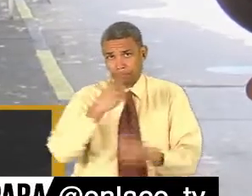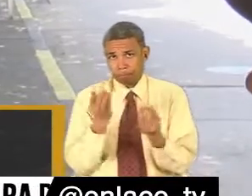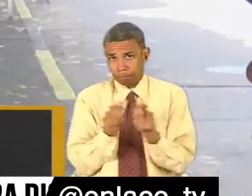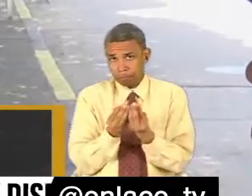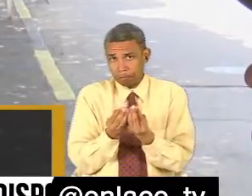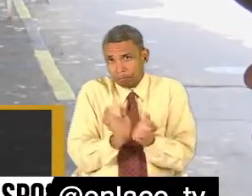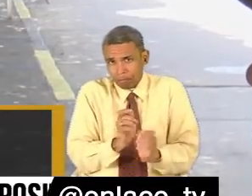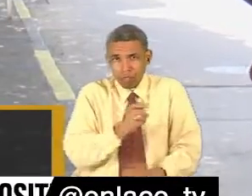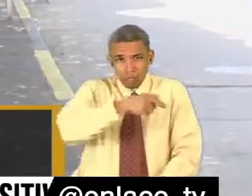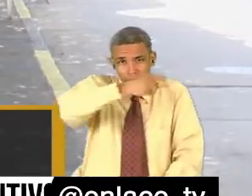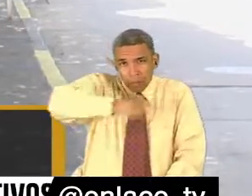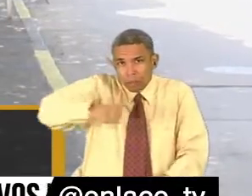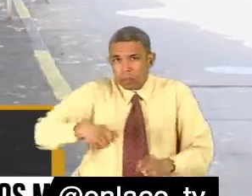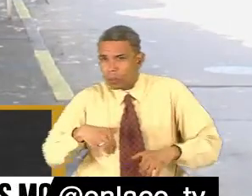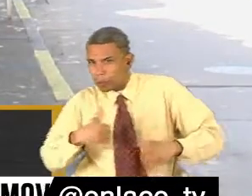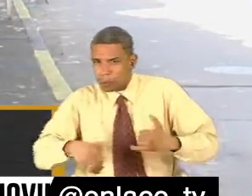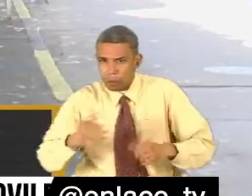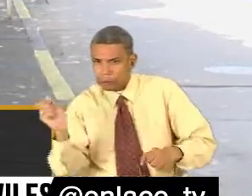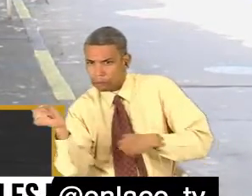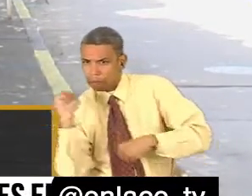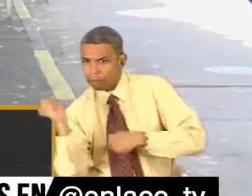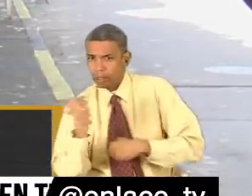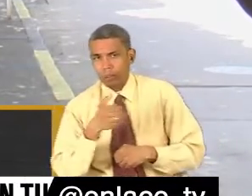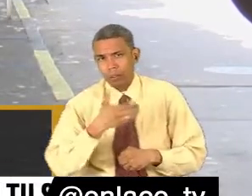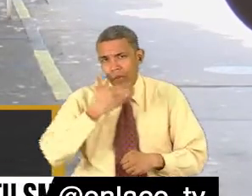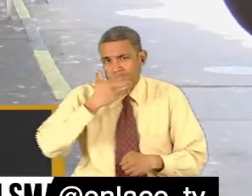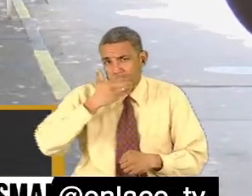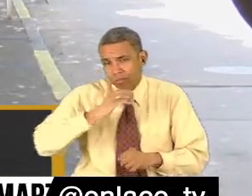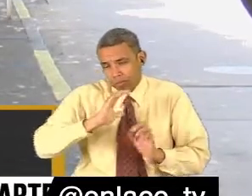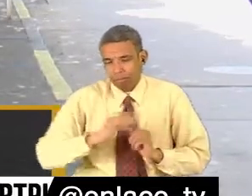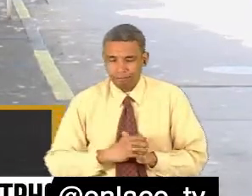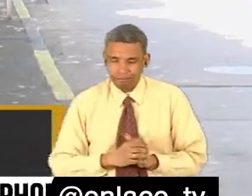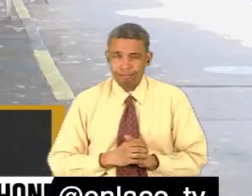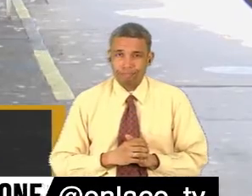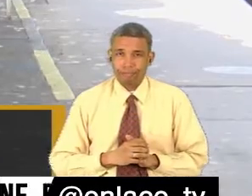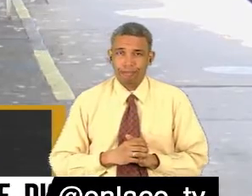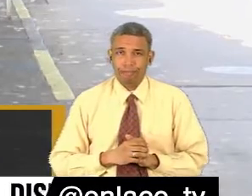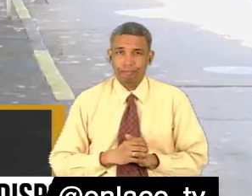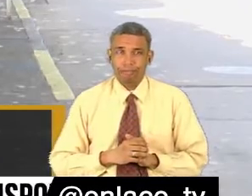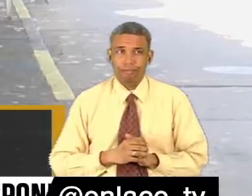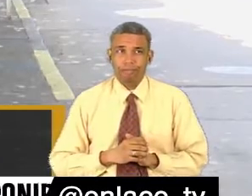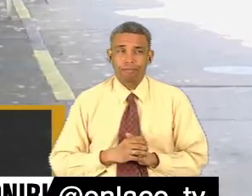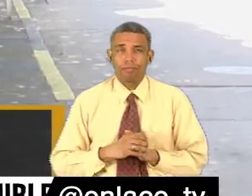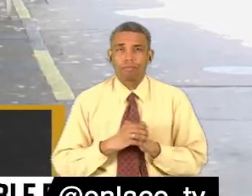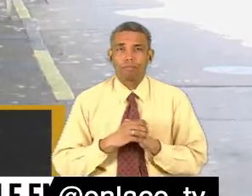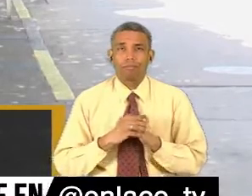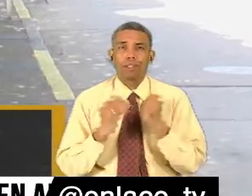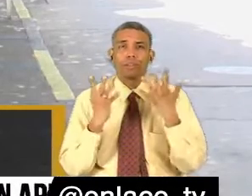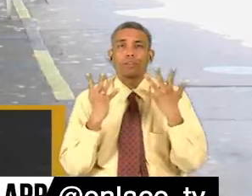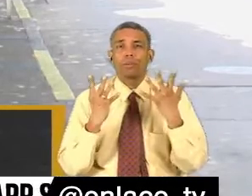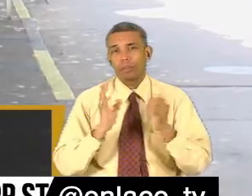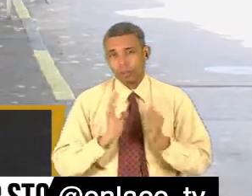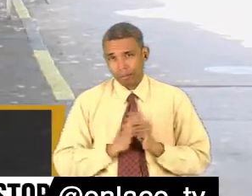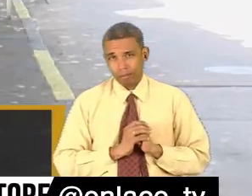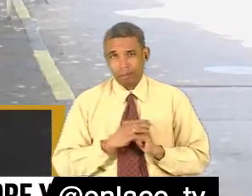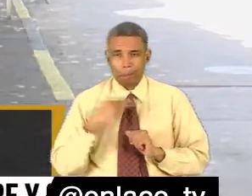de jugadores, hemos jugado con con 9